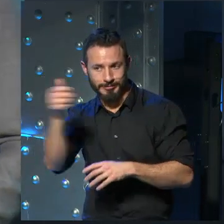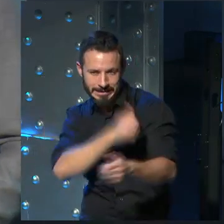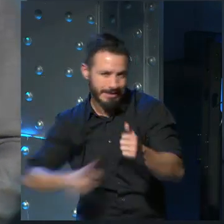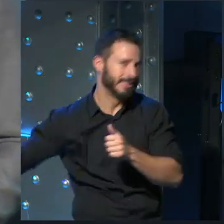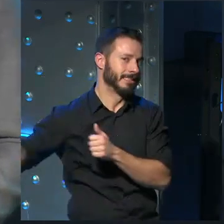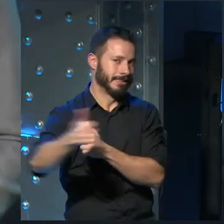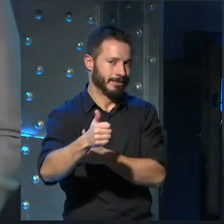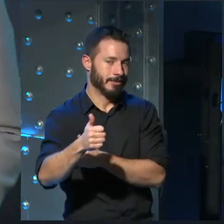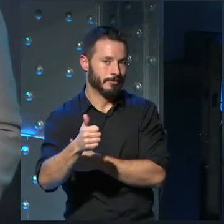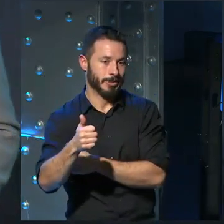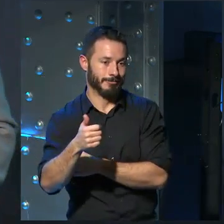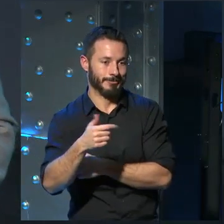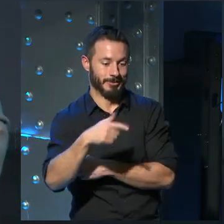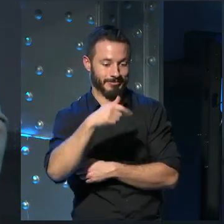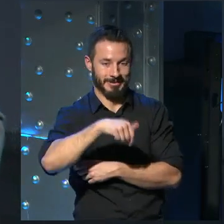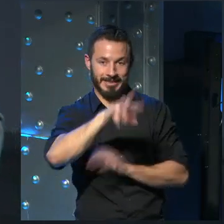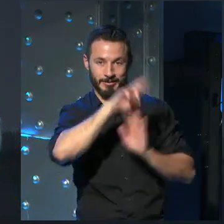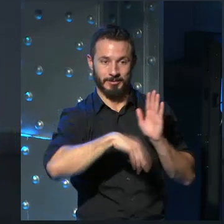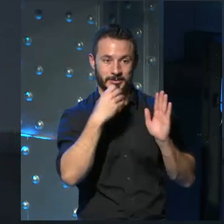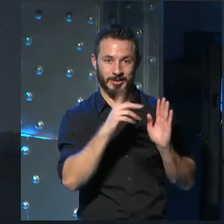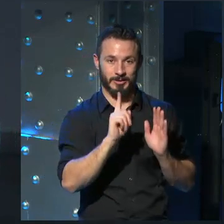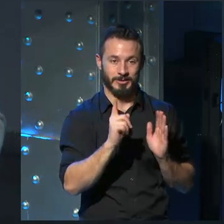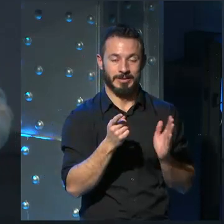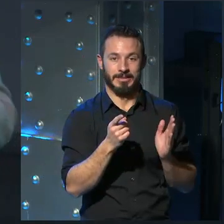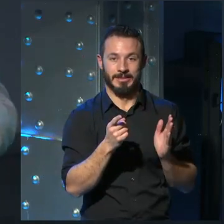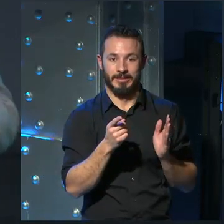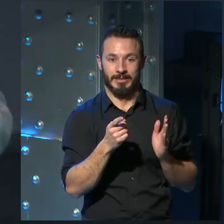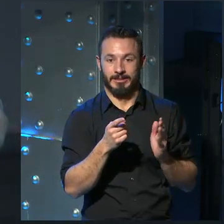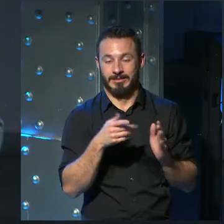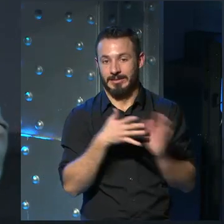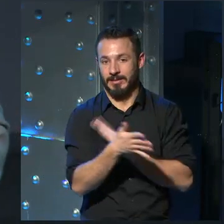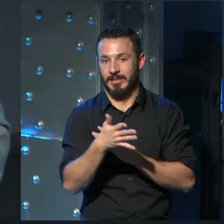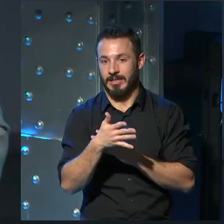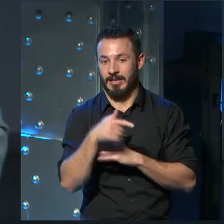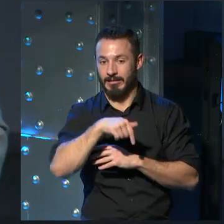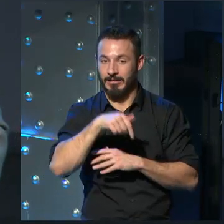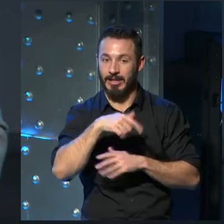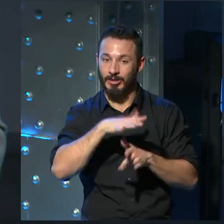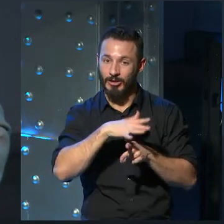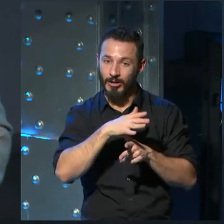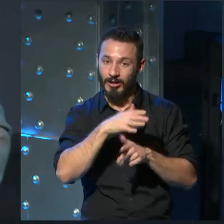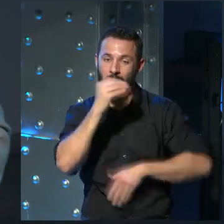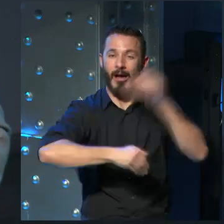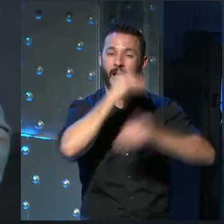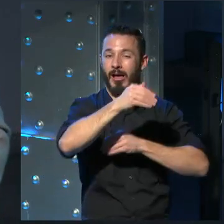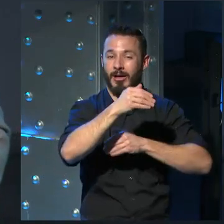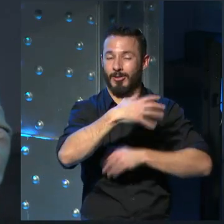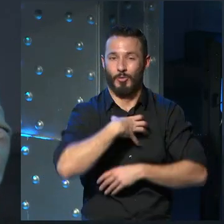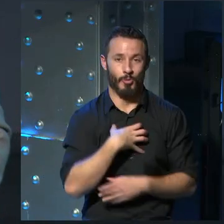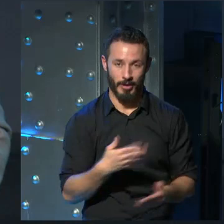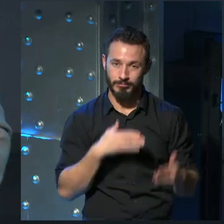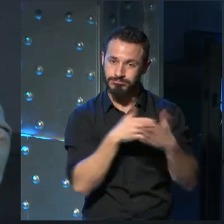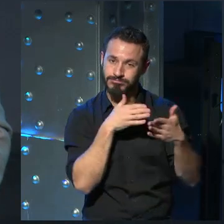adelantando, se puedan adelantar, pues hace que no tengan el potencial o no puedan desarrollar el potencial que aún pueden desarrollar, y es